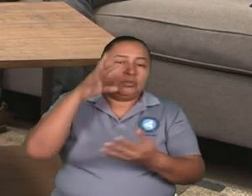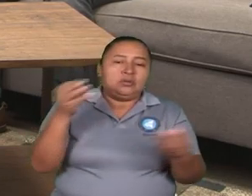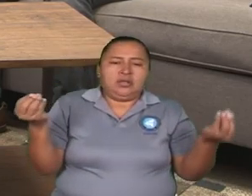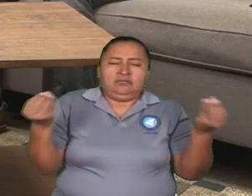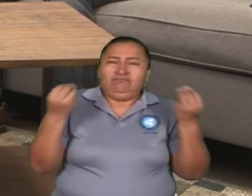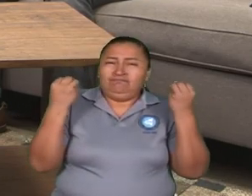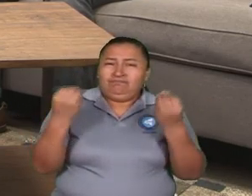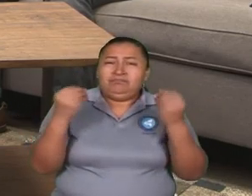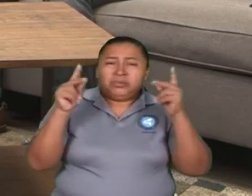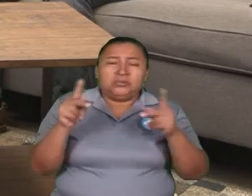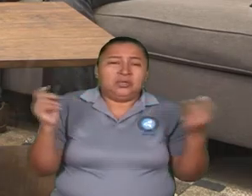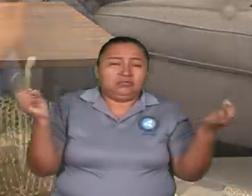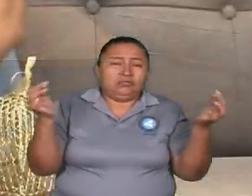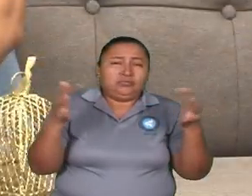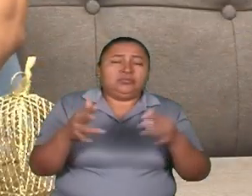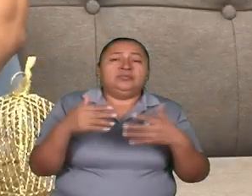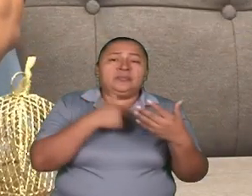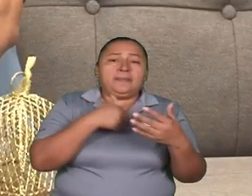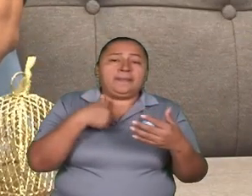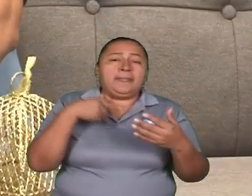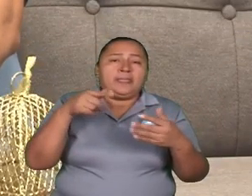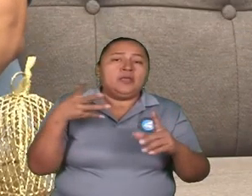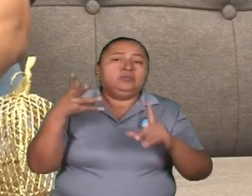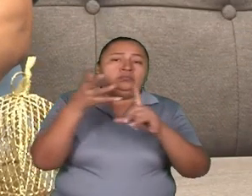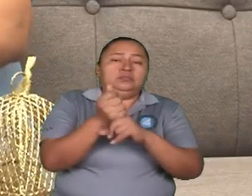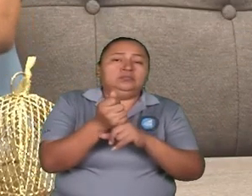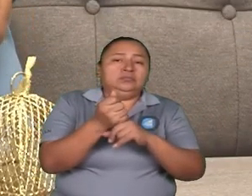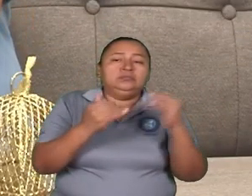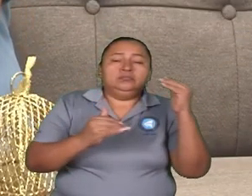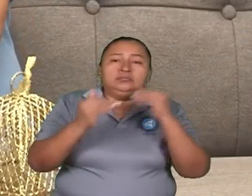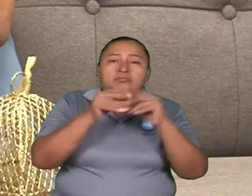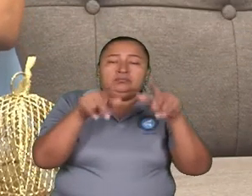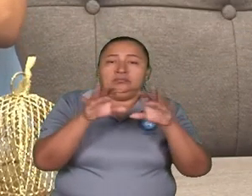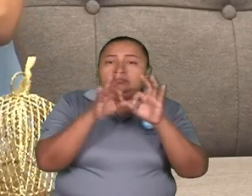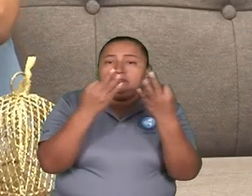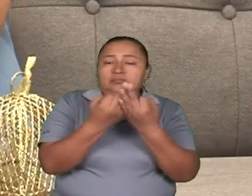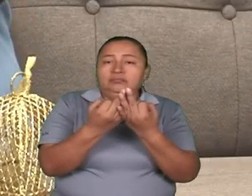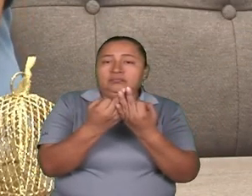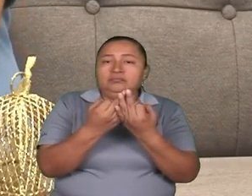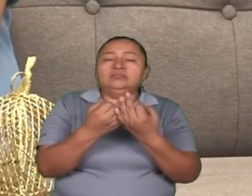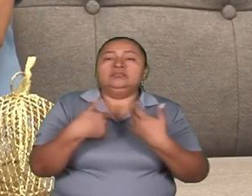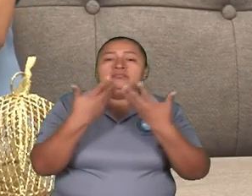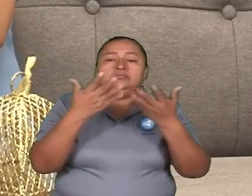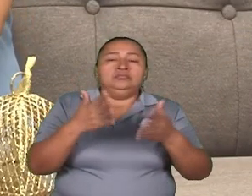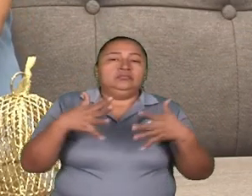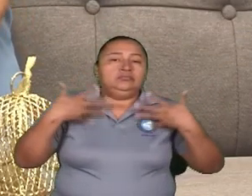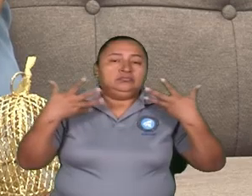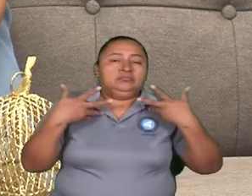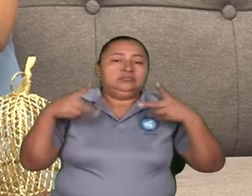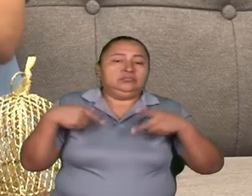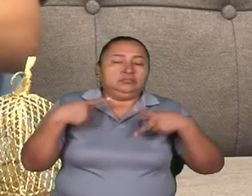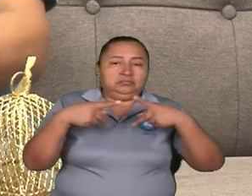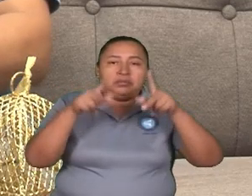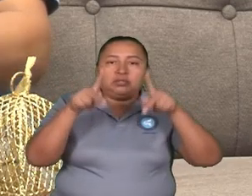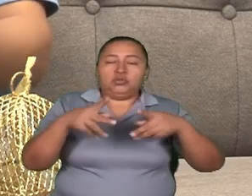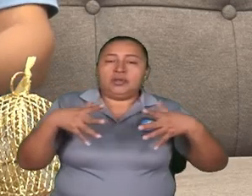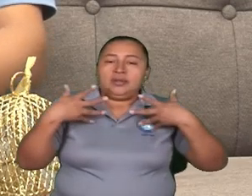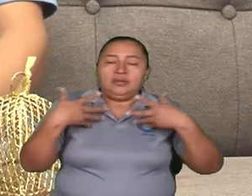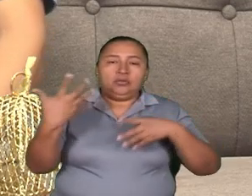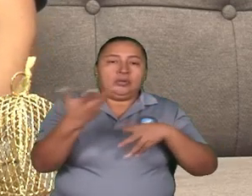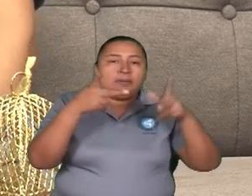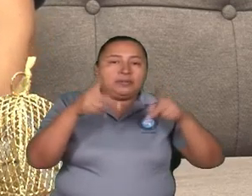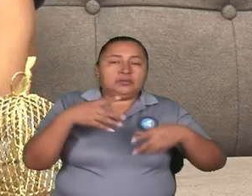propósito de temporada alta, dice. Ya. Y pues, como te digo, nosotros estamos dando todas las condiciones en los